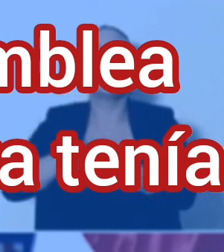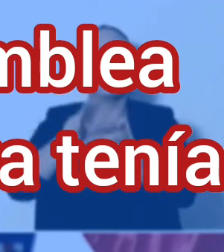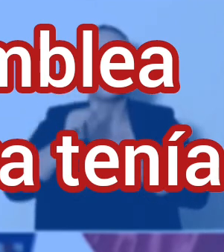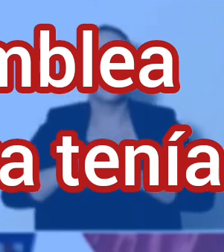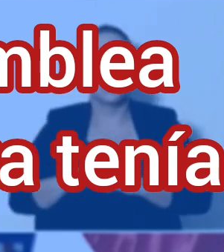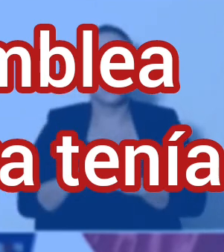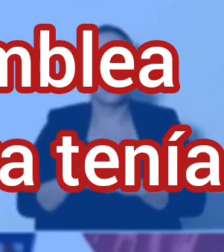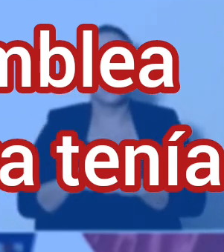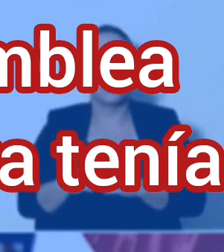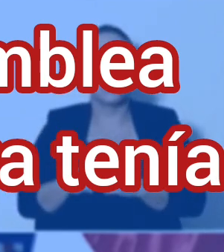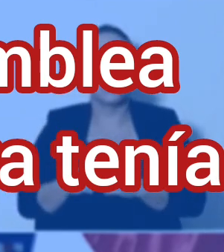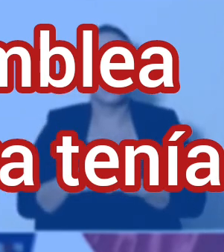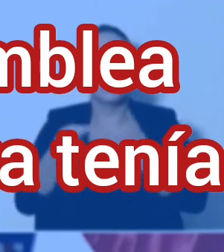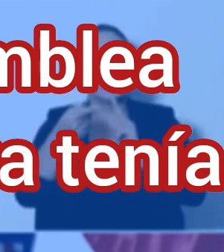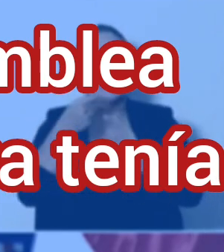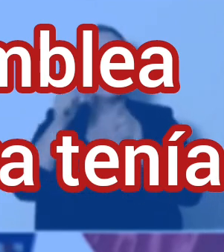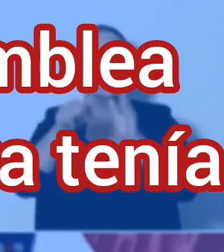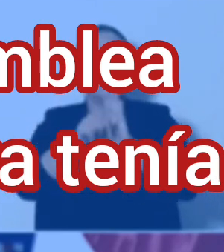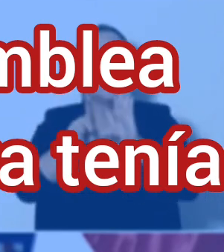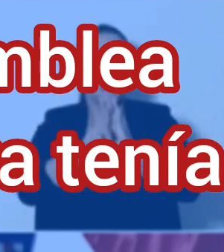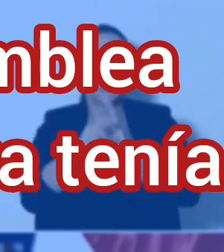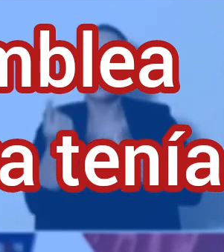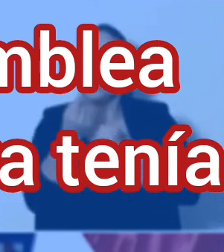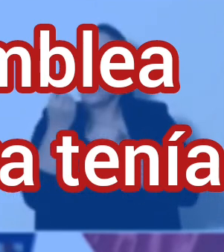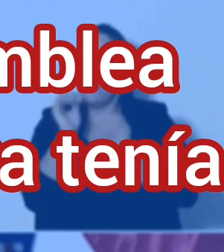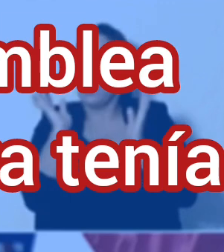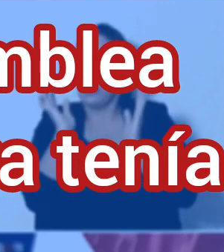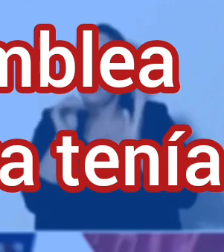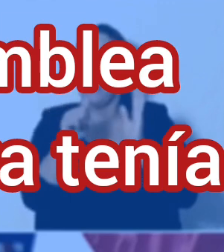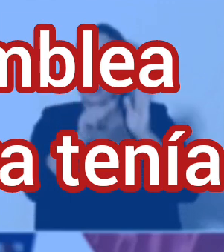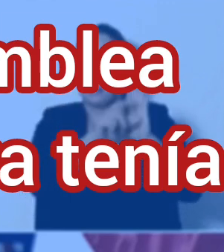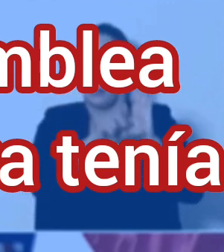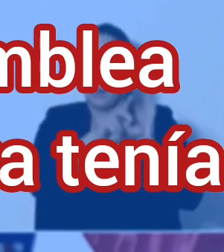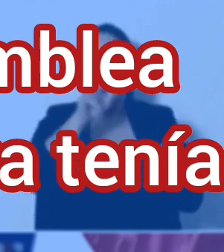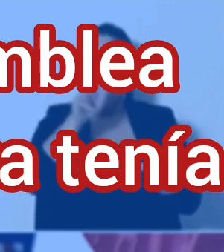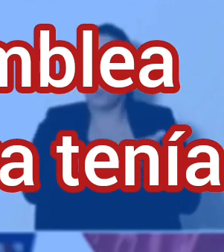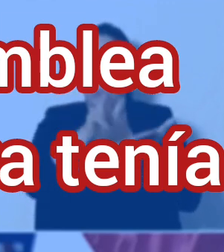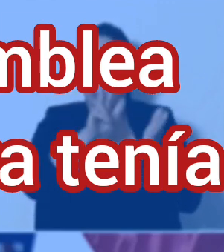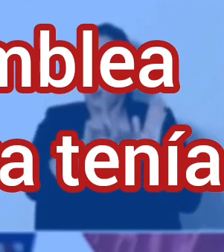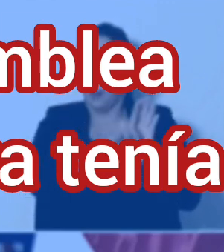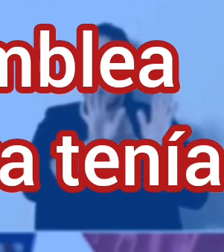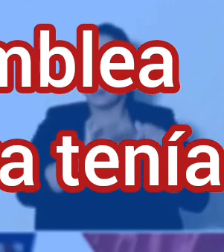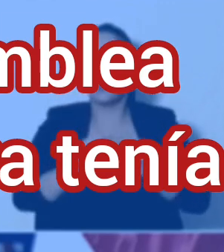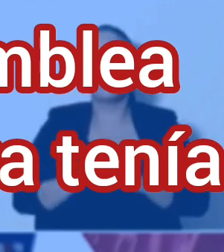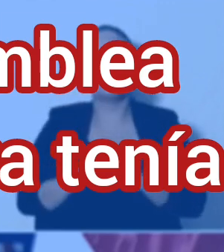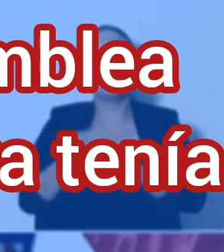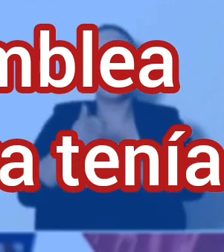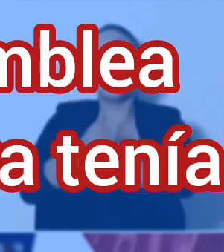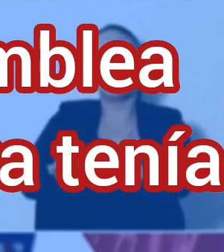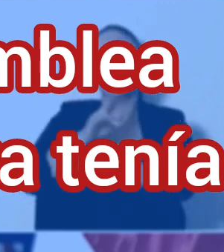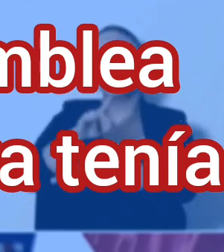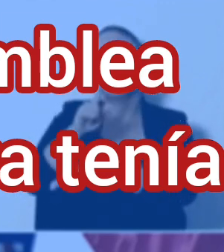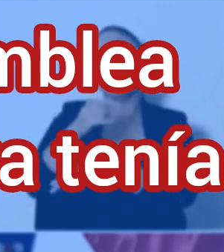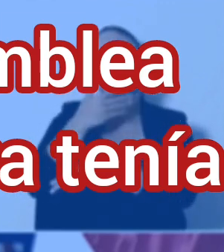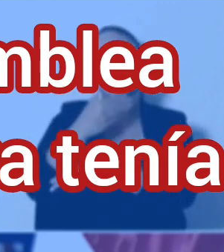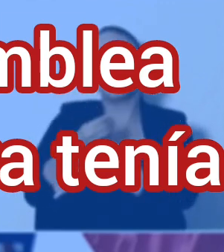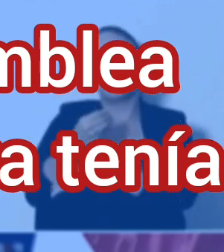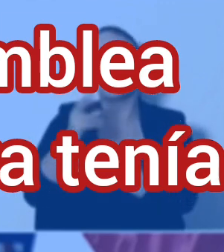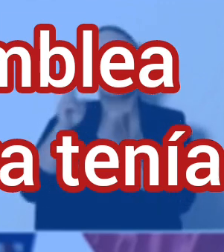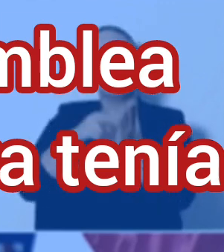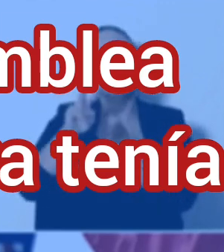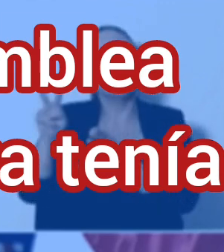parte del Congreso, porque solo el Congreso aprueba leyes, previo al 31 de diciembre